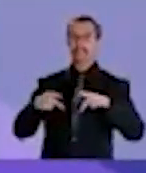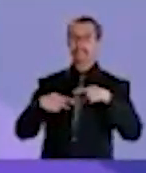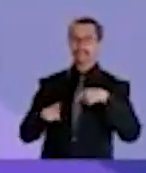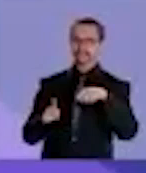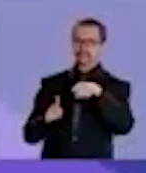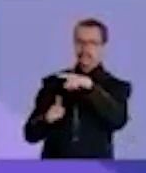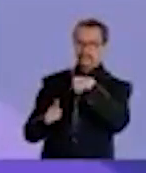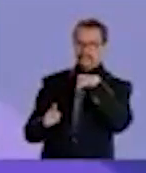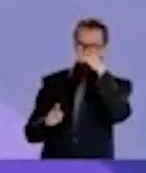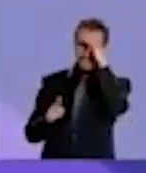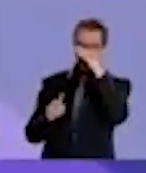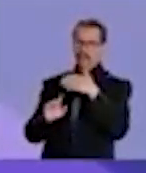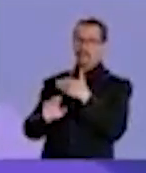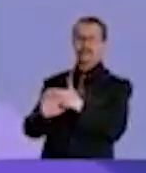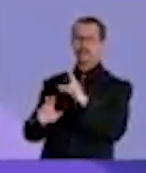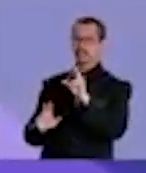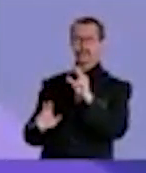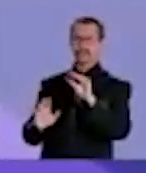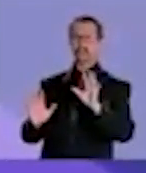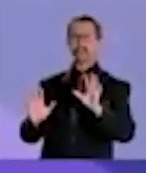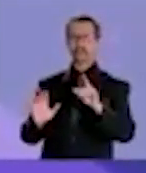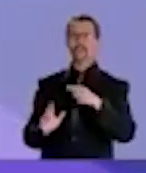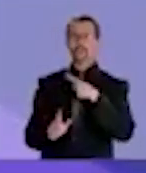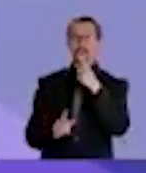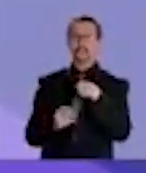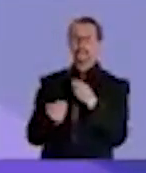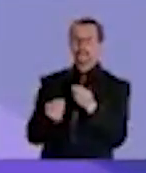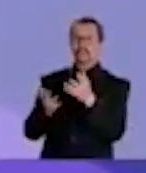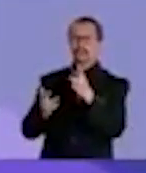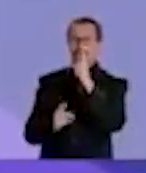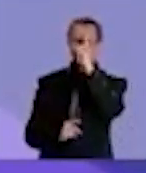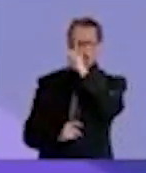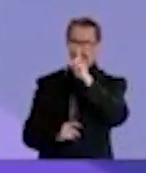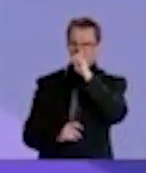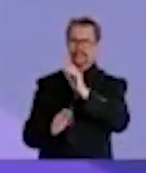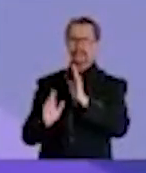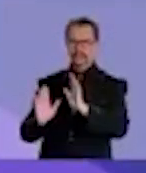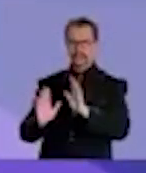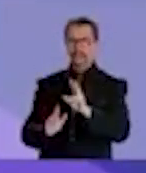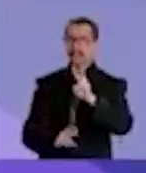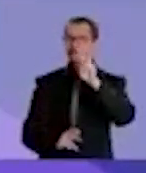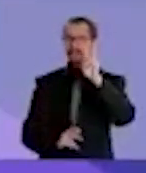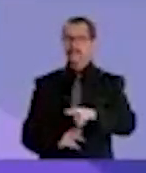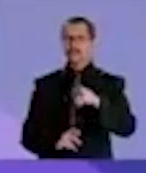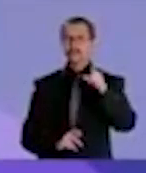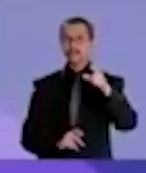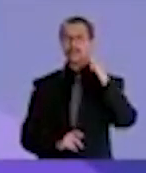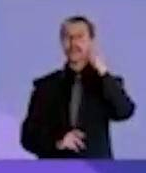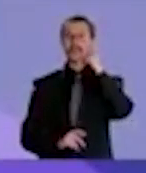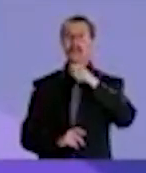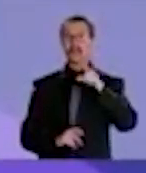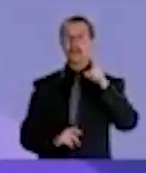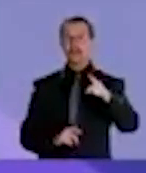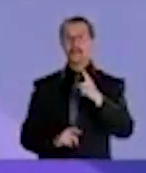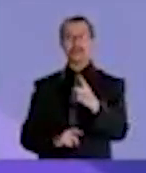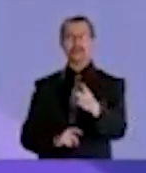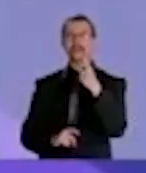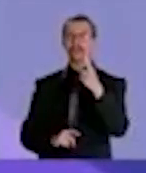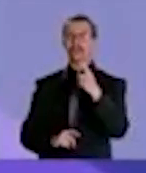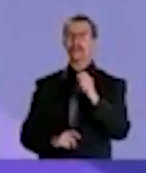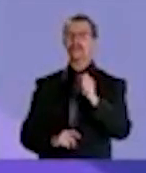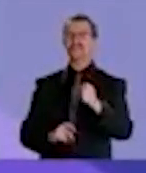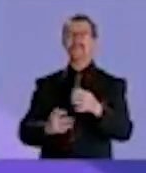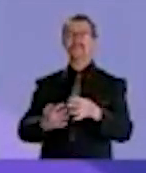asesorarte en ese sentido que la parte más importante que tiene guerrero es precisamente la impunidad